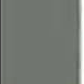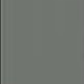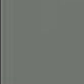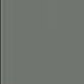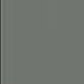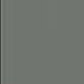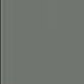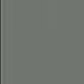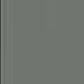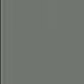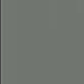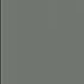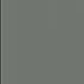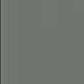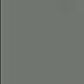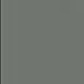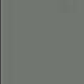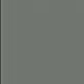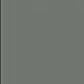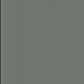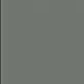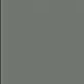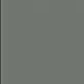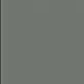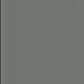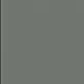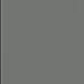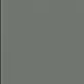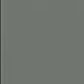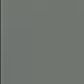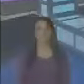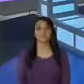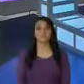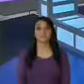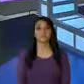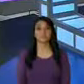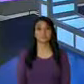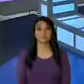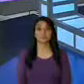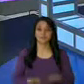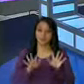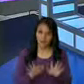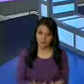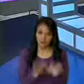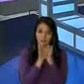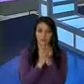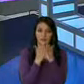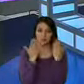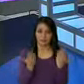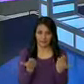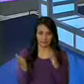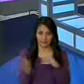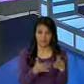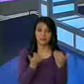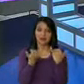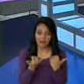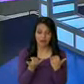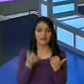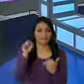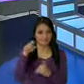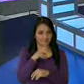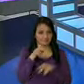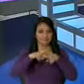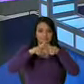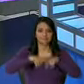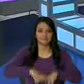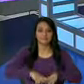titular principal del diario El Comercio en su página inicial. Miremos cómo están